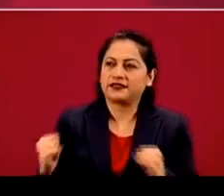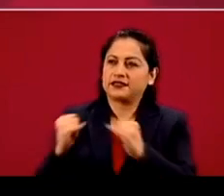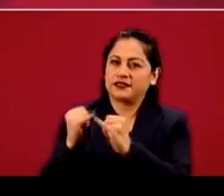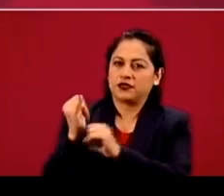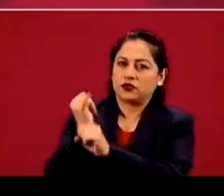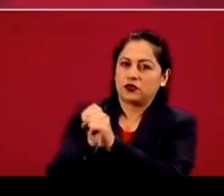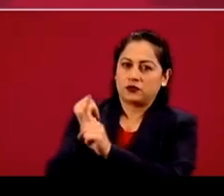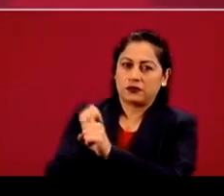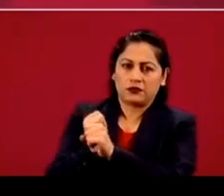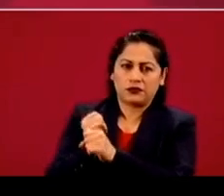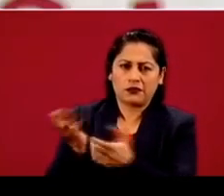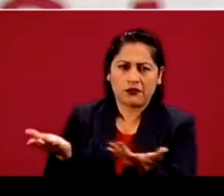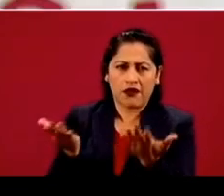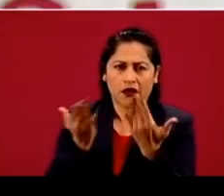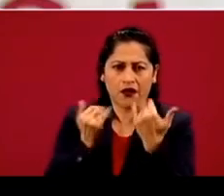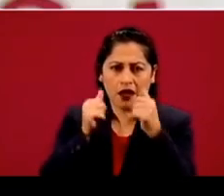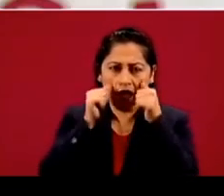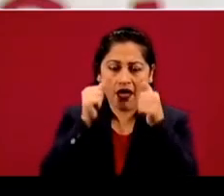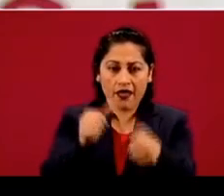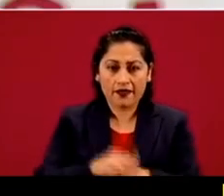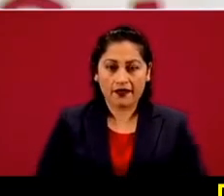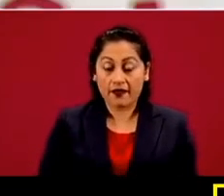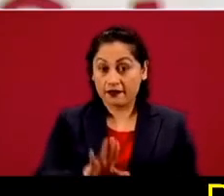Busquen ustedes